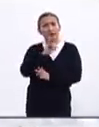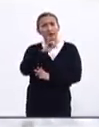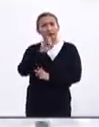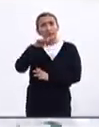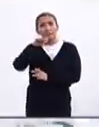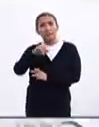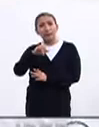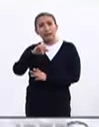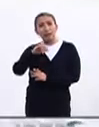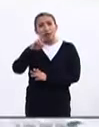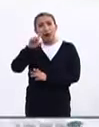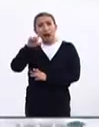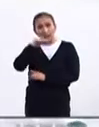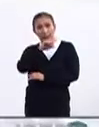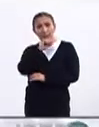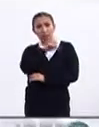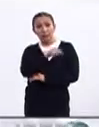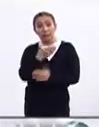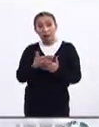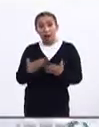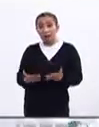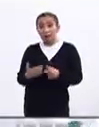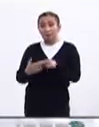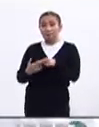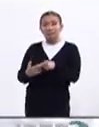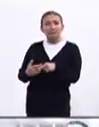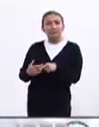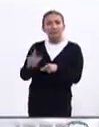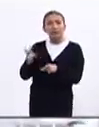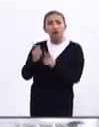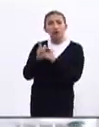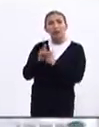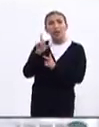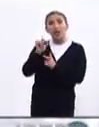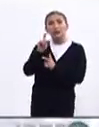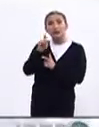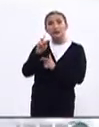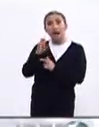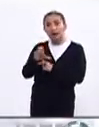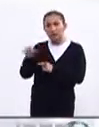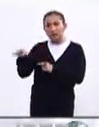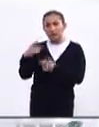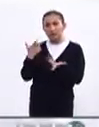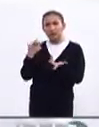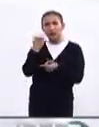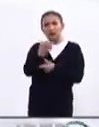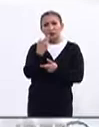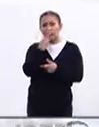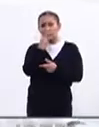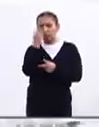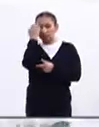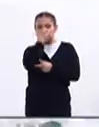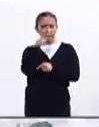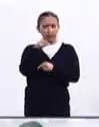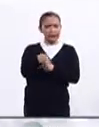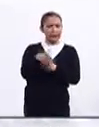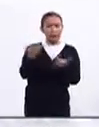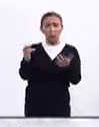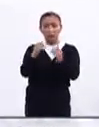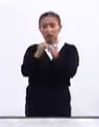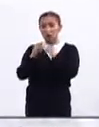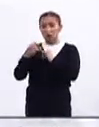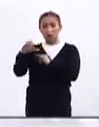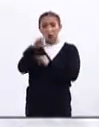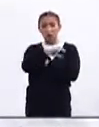también. y en este caso también las Fuerzas Armadas. Entonces, me parece que esto nos habla precisamente de estas